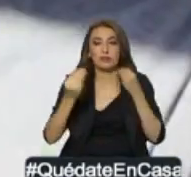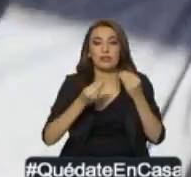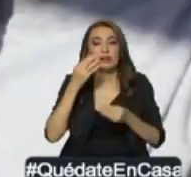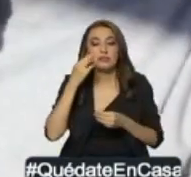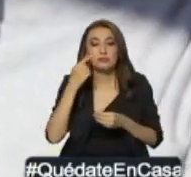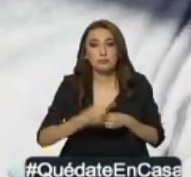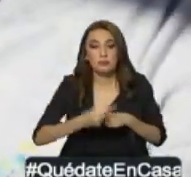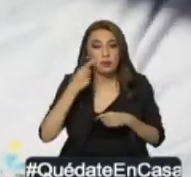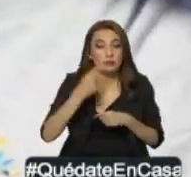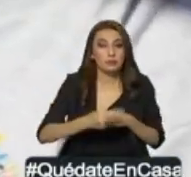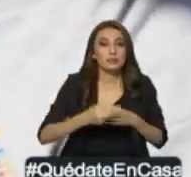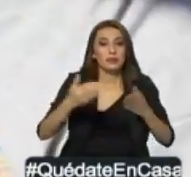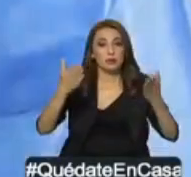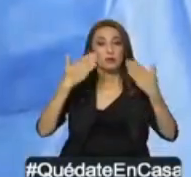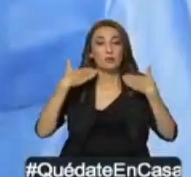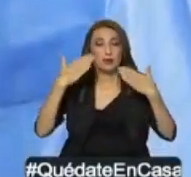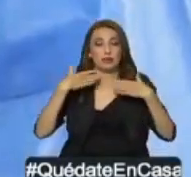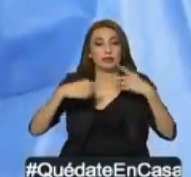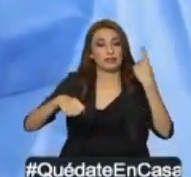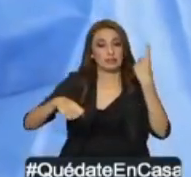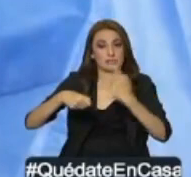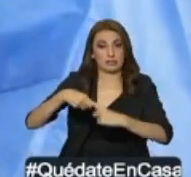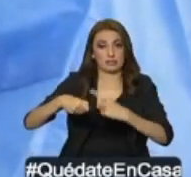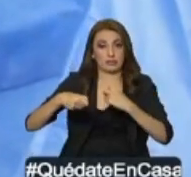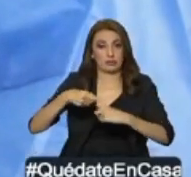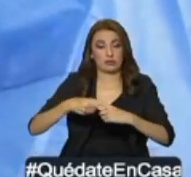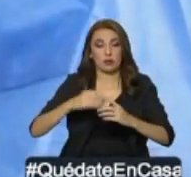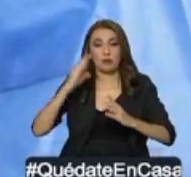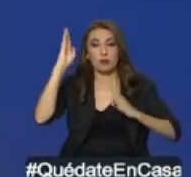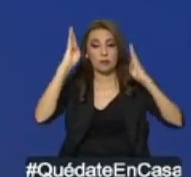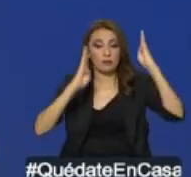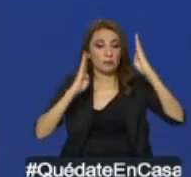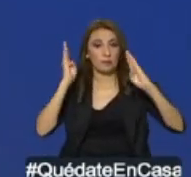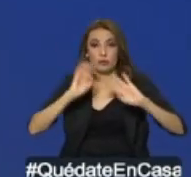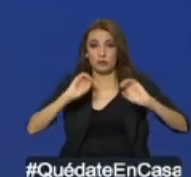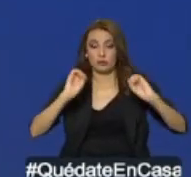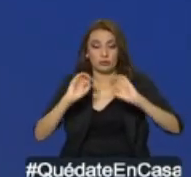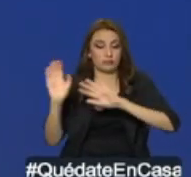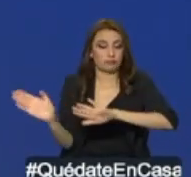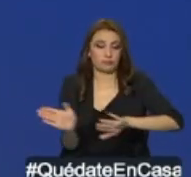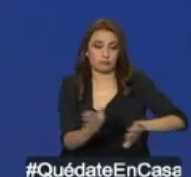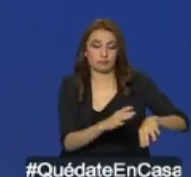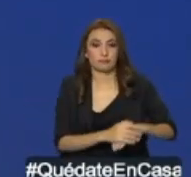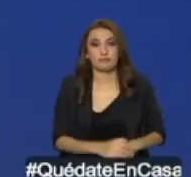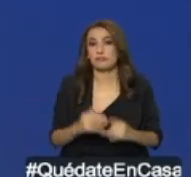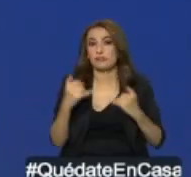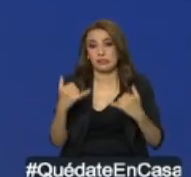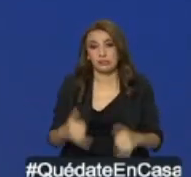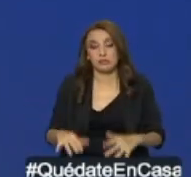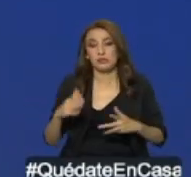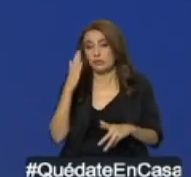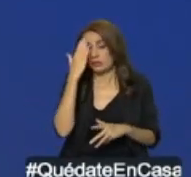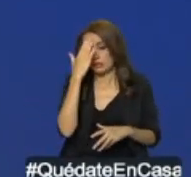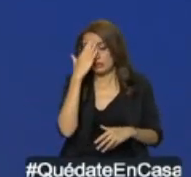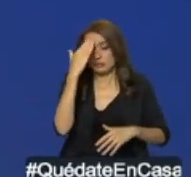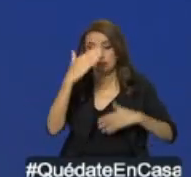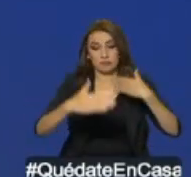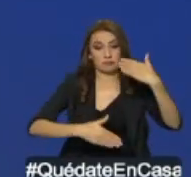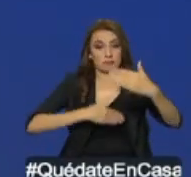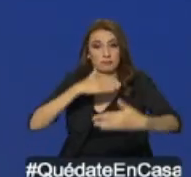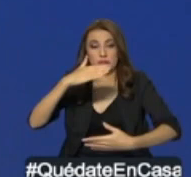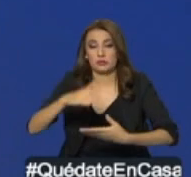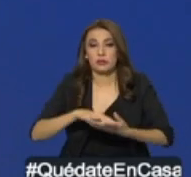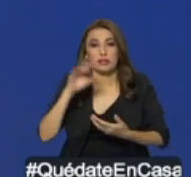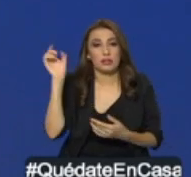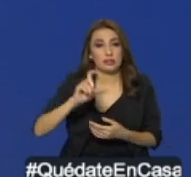realizando en guayaquil y quito es nuestro próximo escenario de esta manera identificaremos los casos que